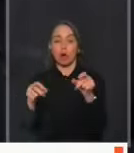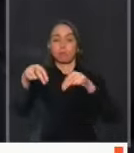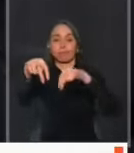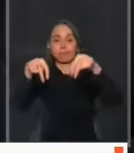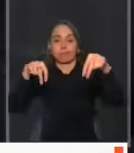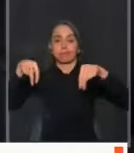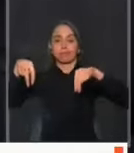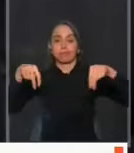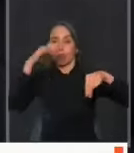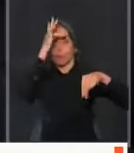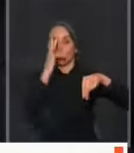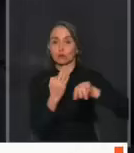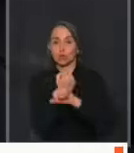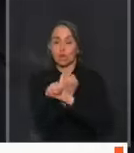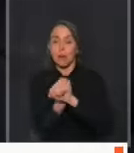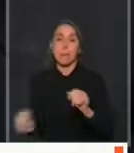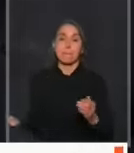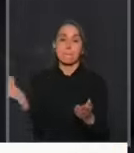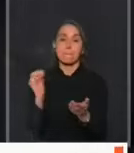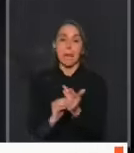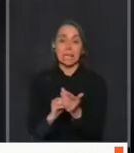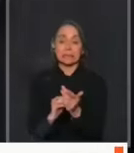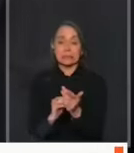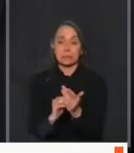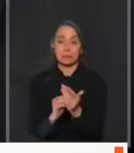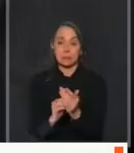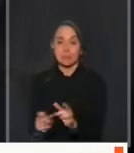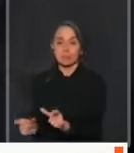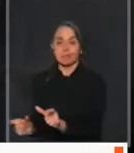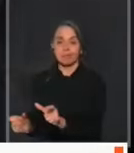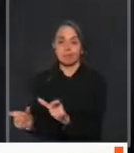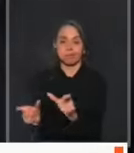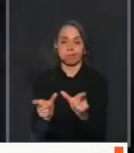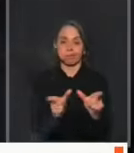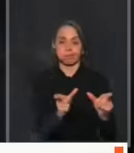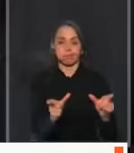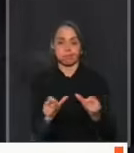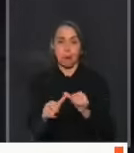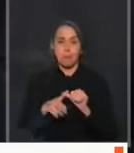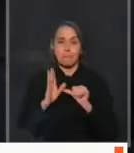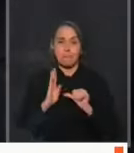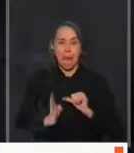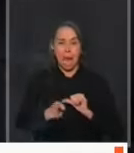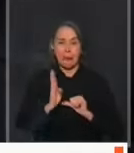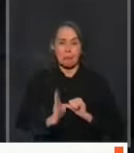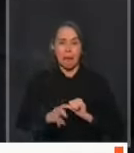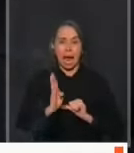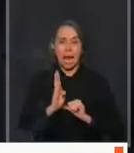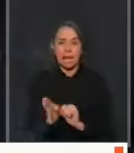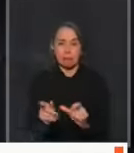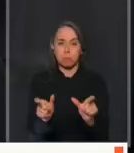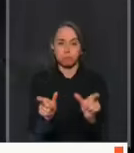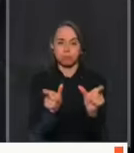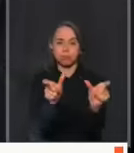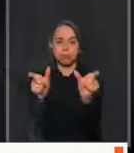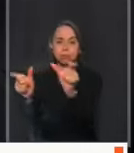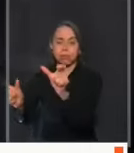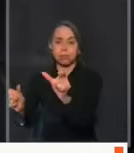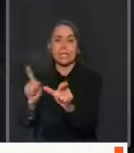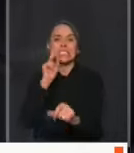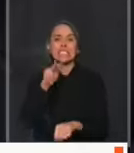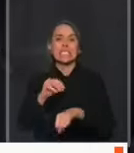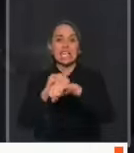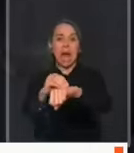de carabineros, y adicionalmente estaremos realizando operativos permanentemente, por supuesto, sin previo